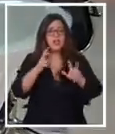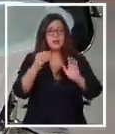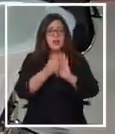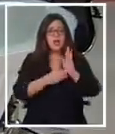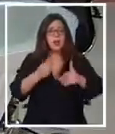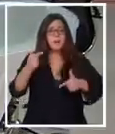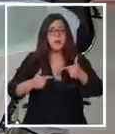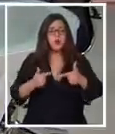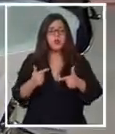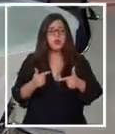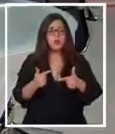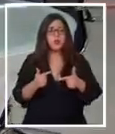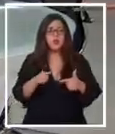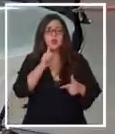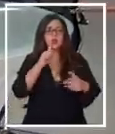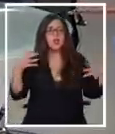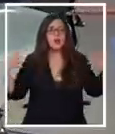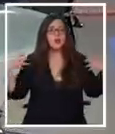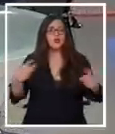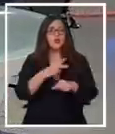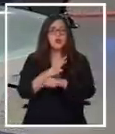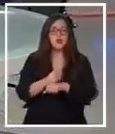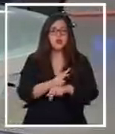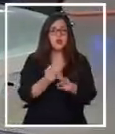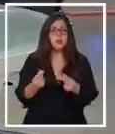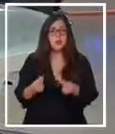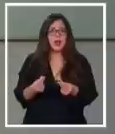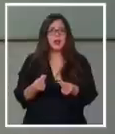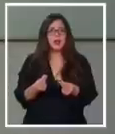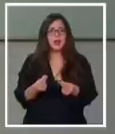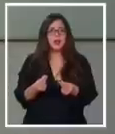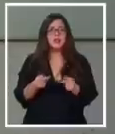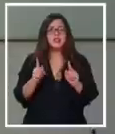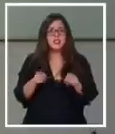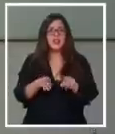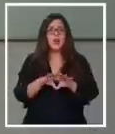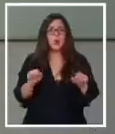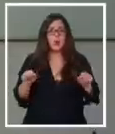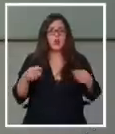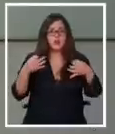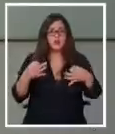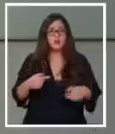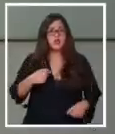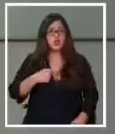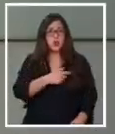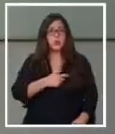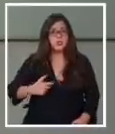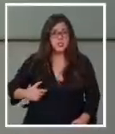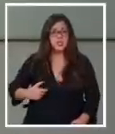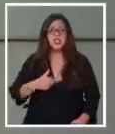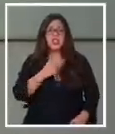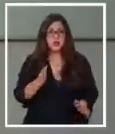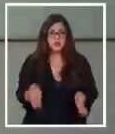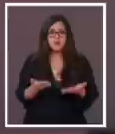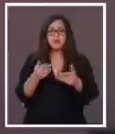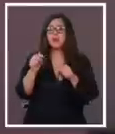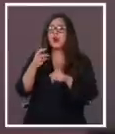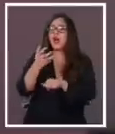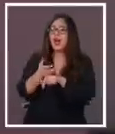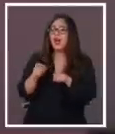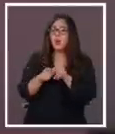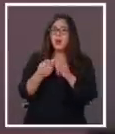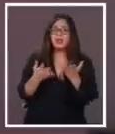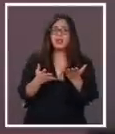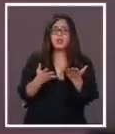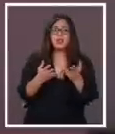respecto de quién va a administrar esos fondos tenemos el deber de llegar a un acuerdo y yo como presidente voy a propiciar que abra cuentas personales